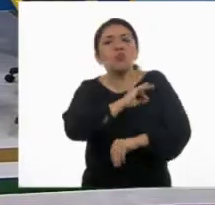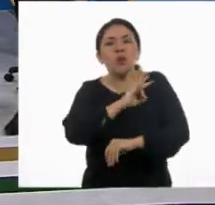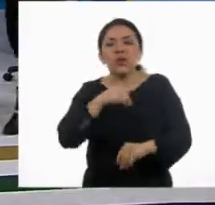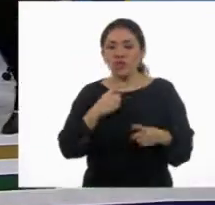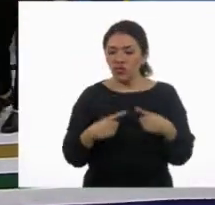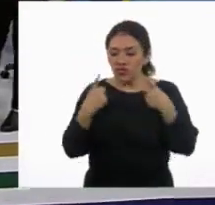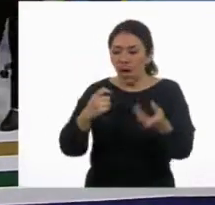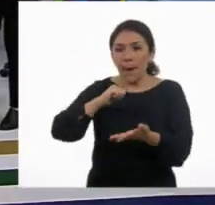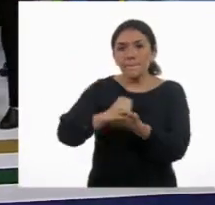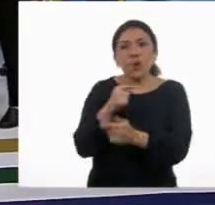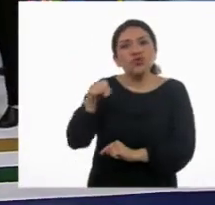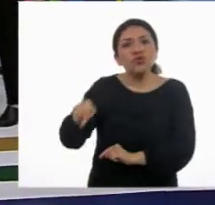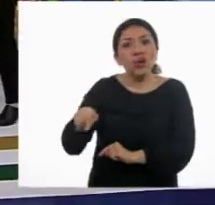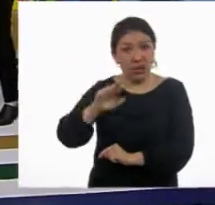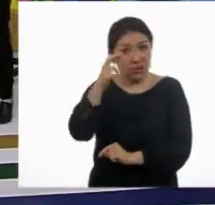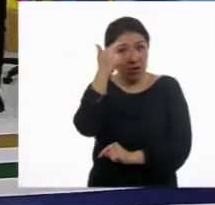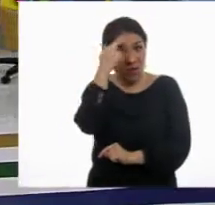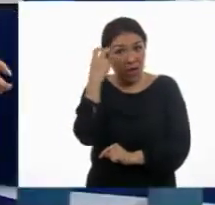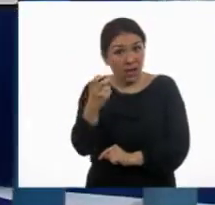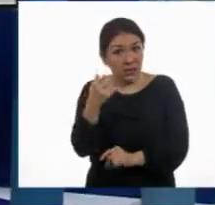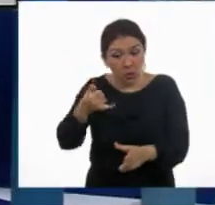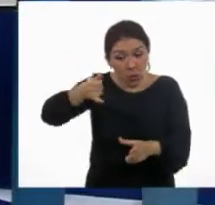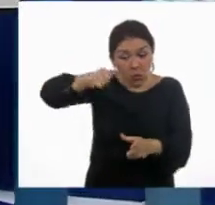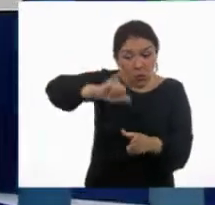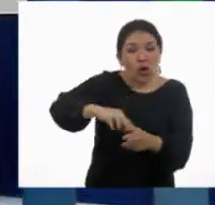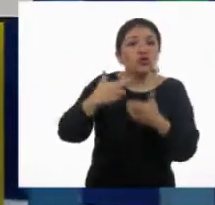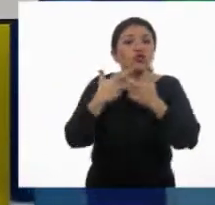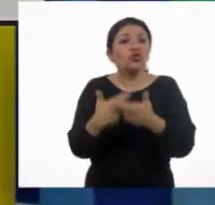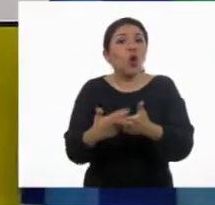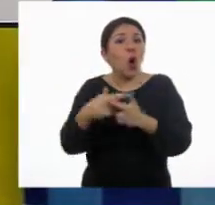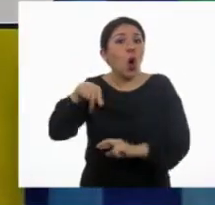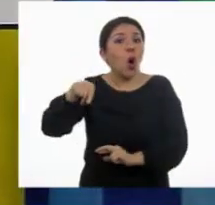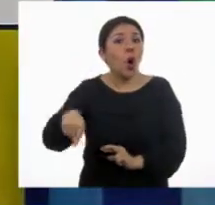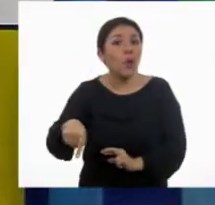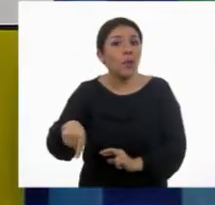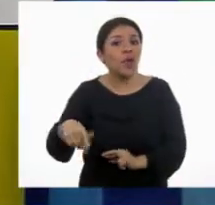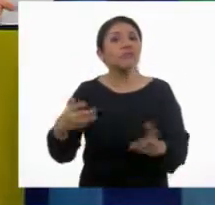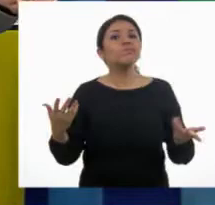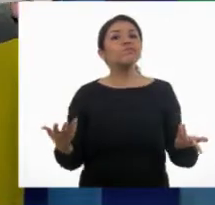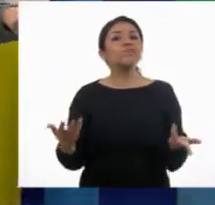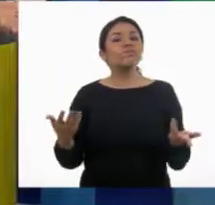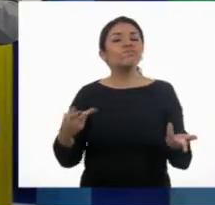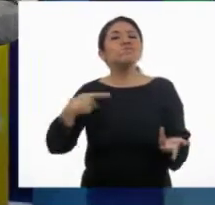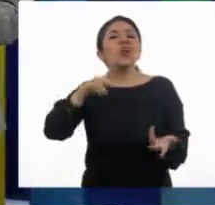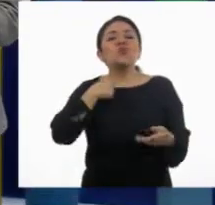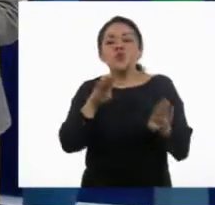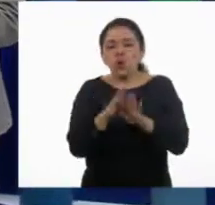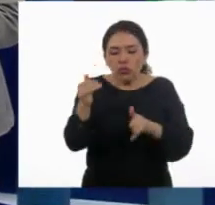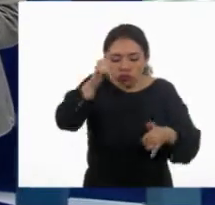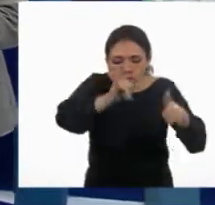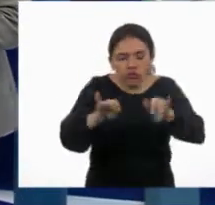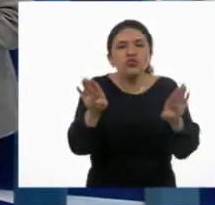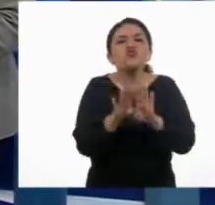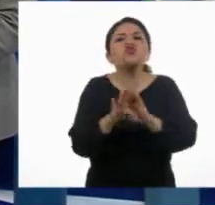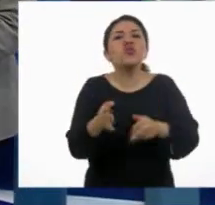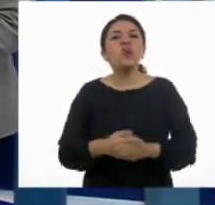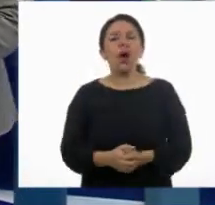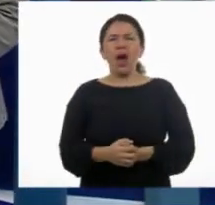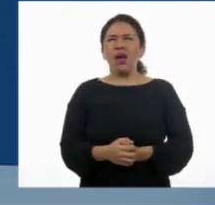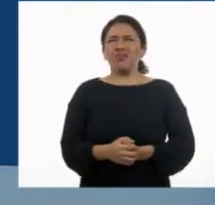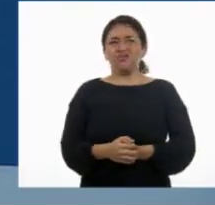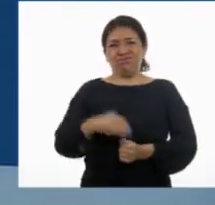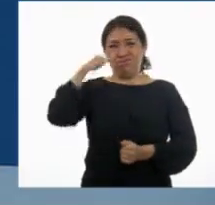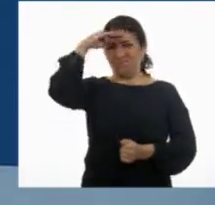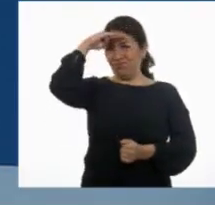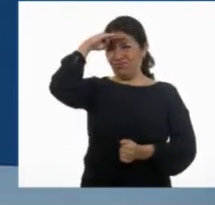esta botella? Porque recordemos que este es el litro que acá nos sobró. Pero, ¿cómo le haríamos? Ah,